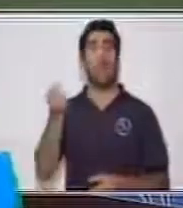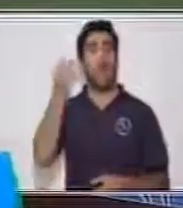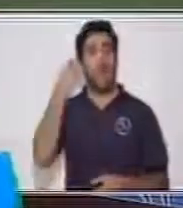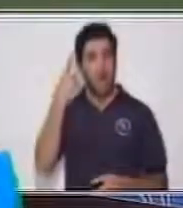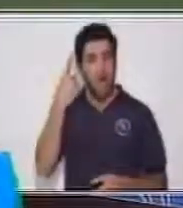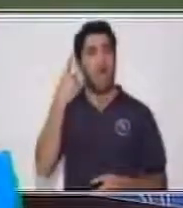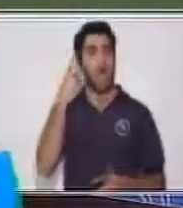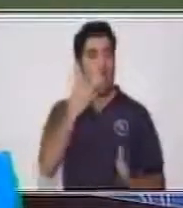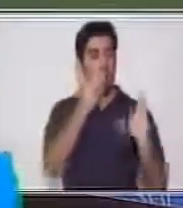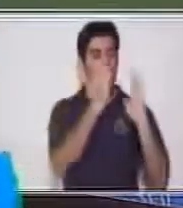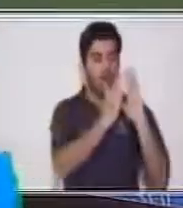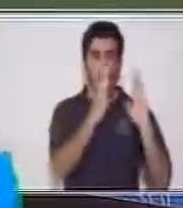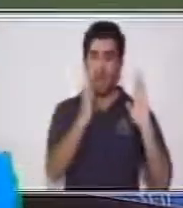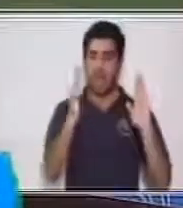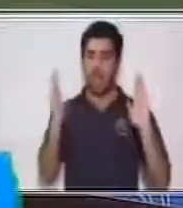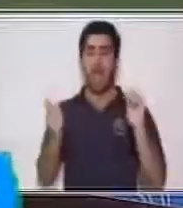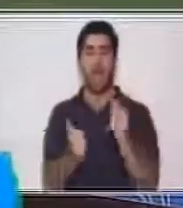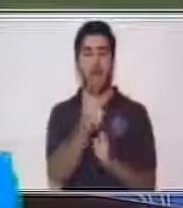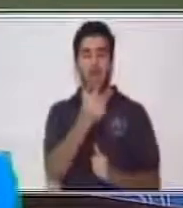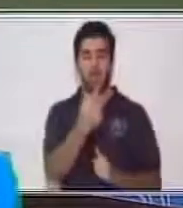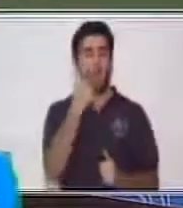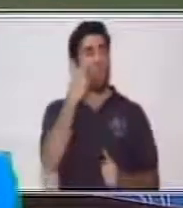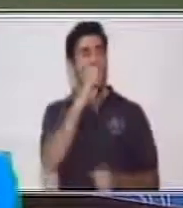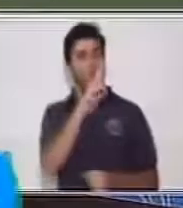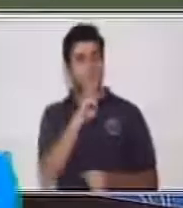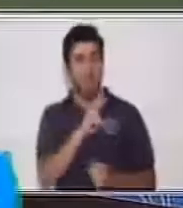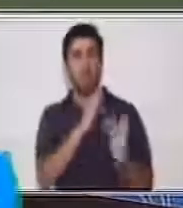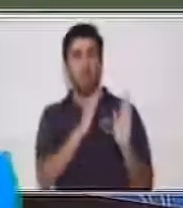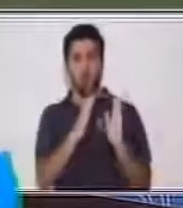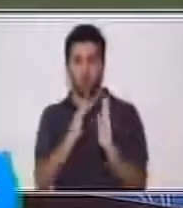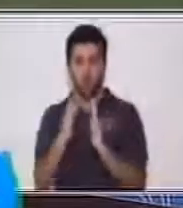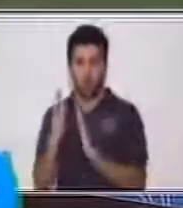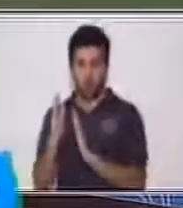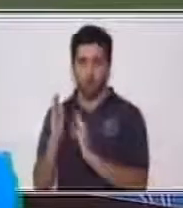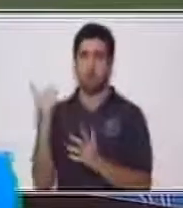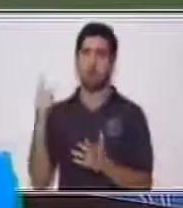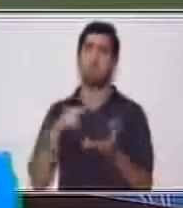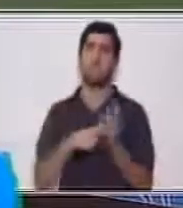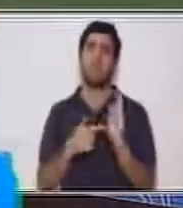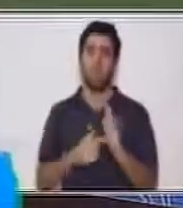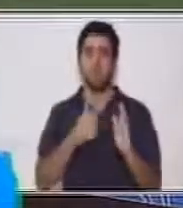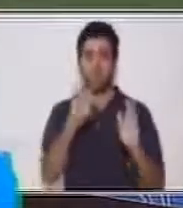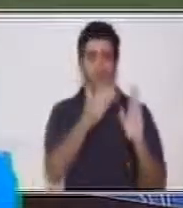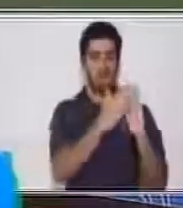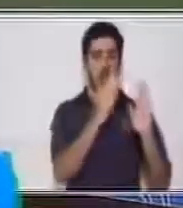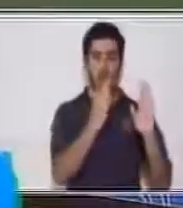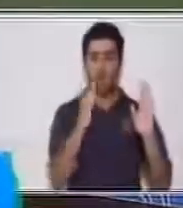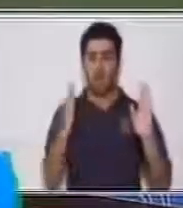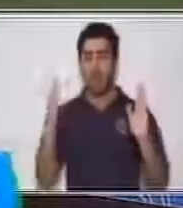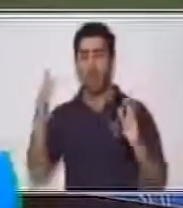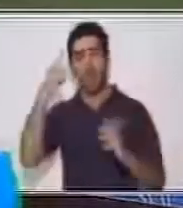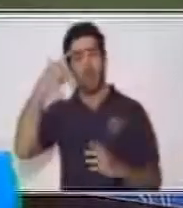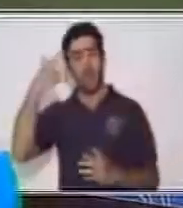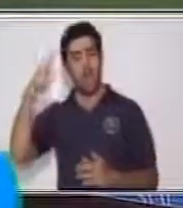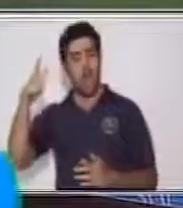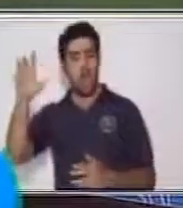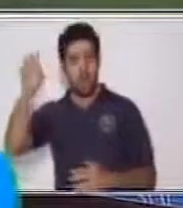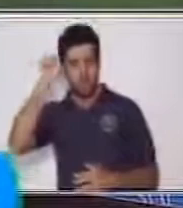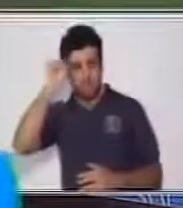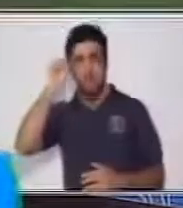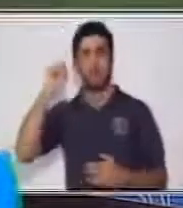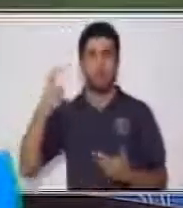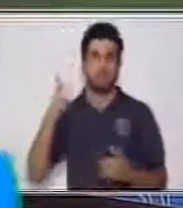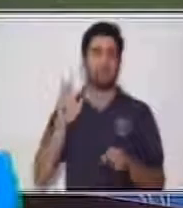que estamos leyendo. Al realizar esto, nosotros tenemos una secuencia lógica de lo que estamos haciendo.